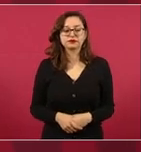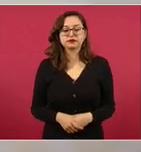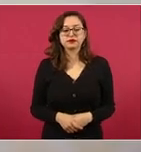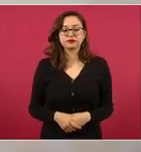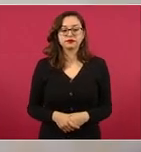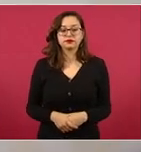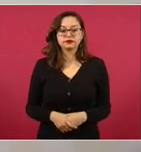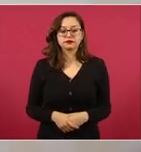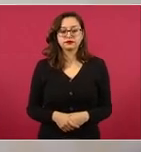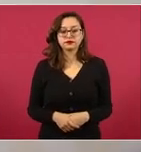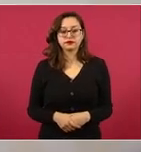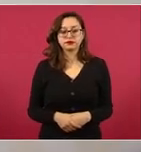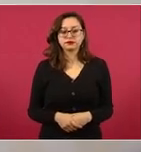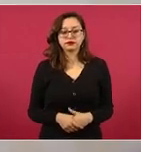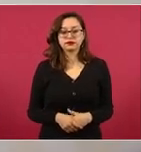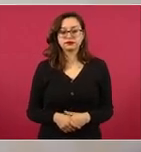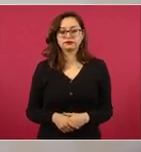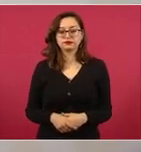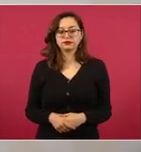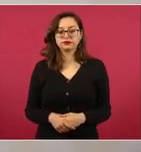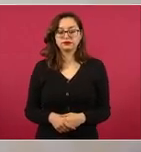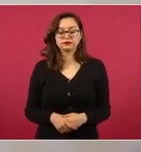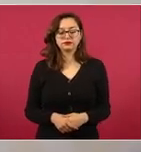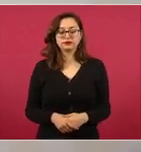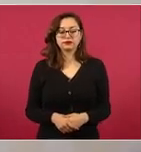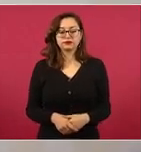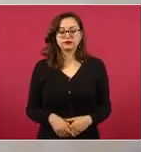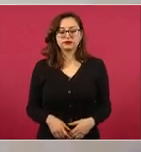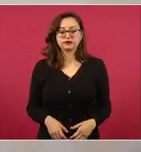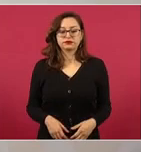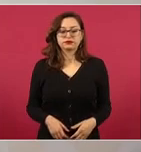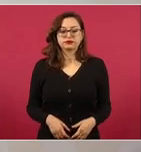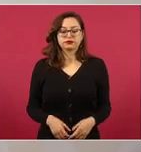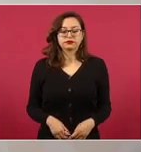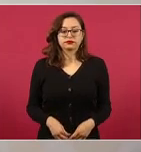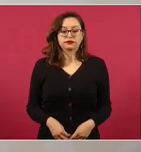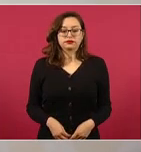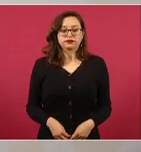solo es para la cuestión